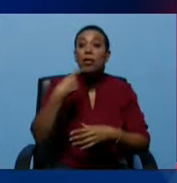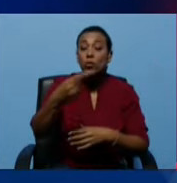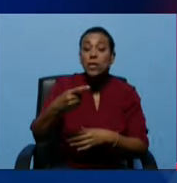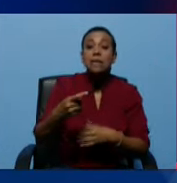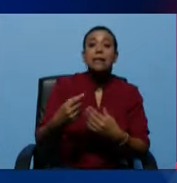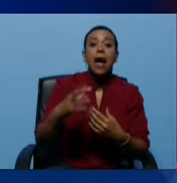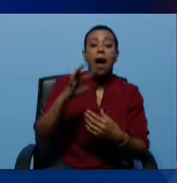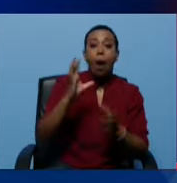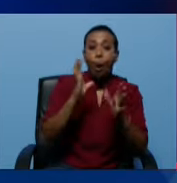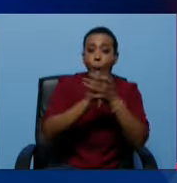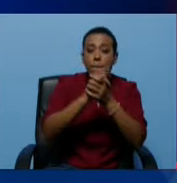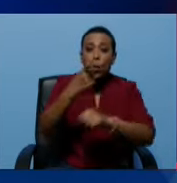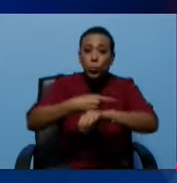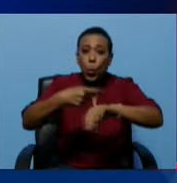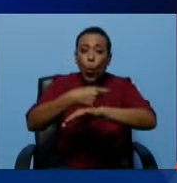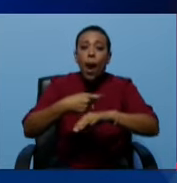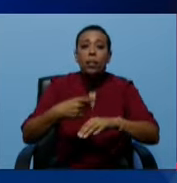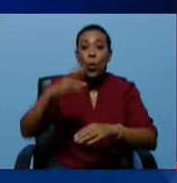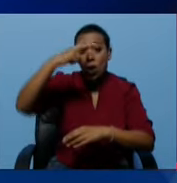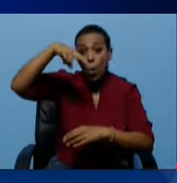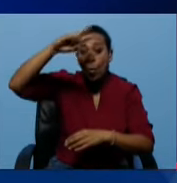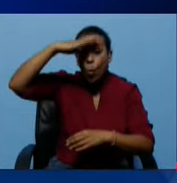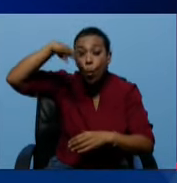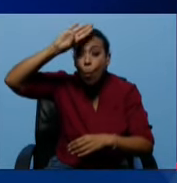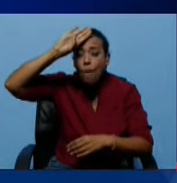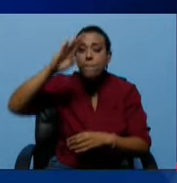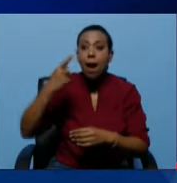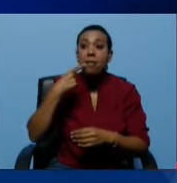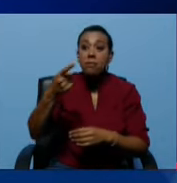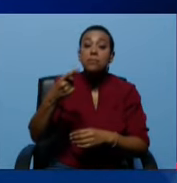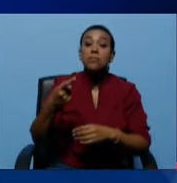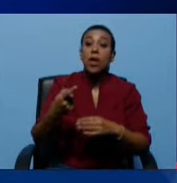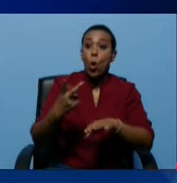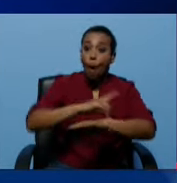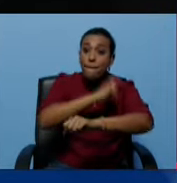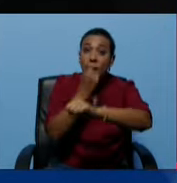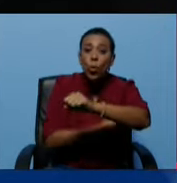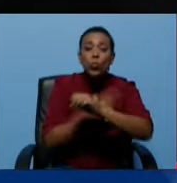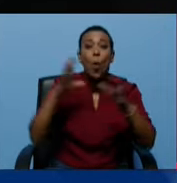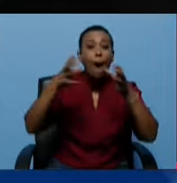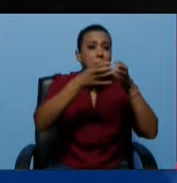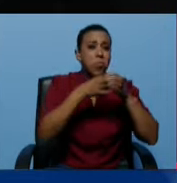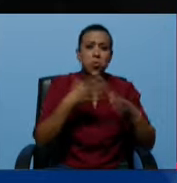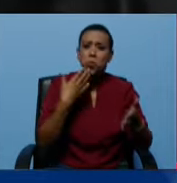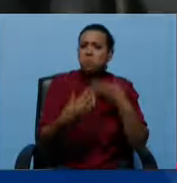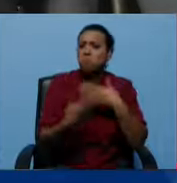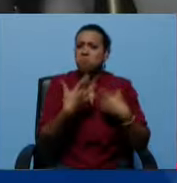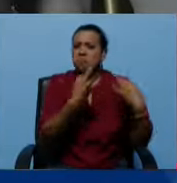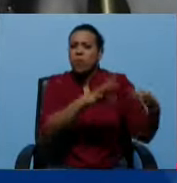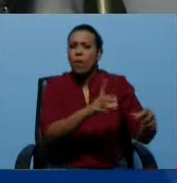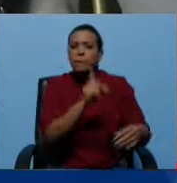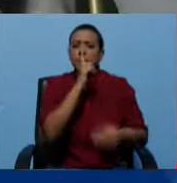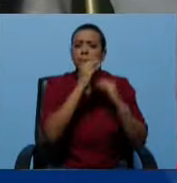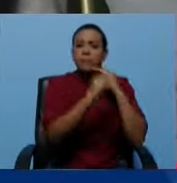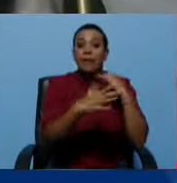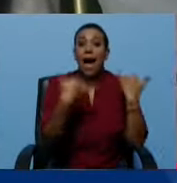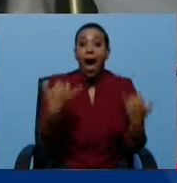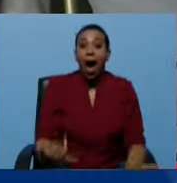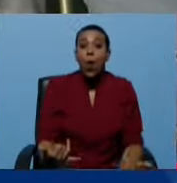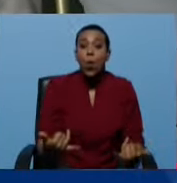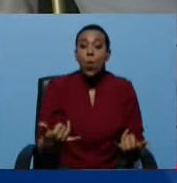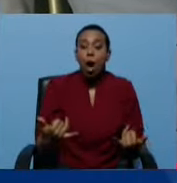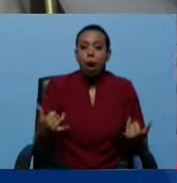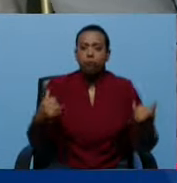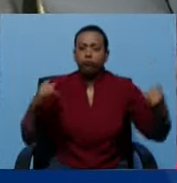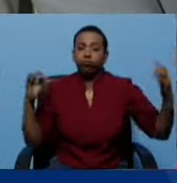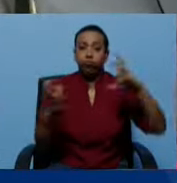dijo en el 92 como profeta. Y los poderosos del mundo no quisieron hacer nada. Ahora pareciera